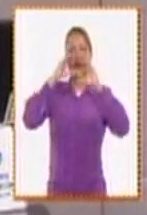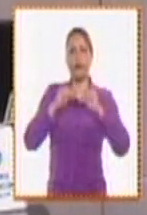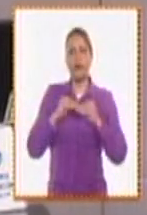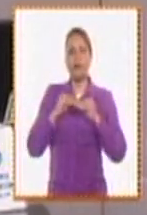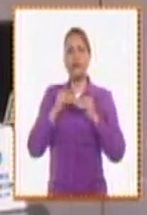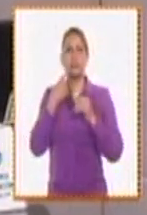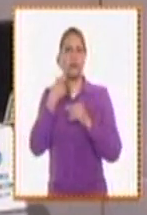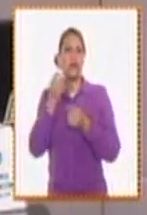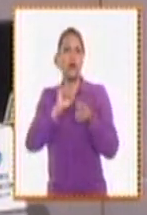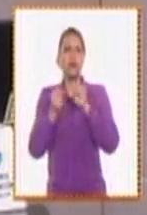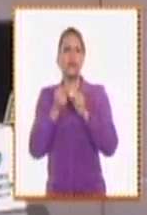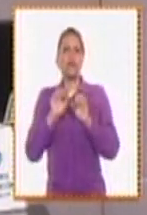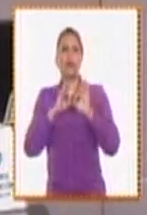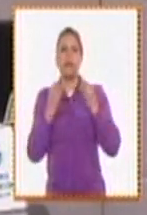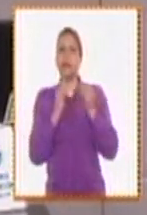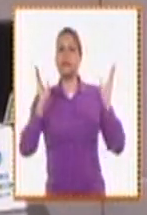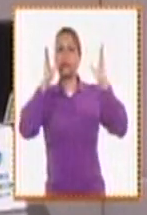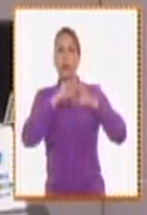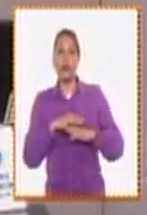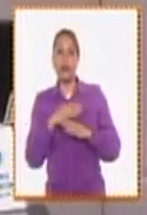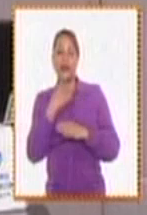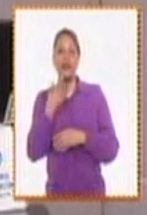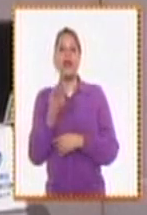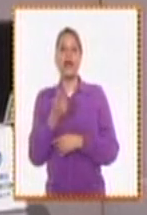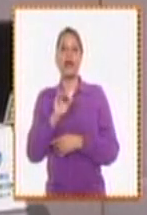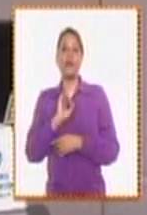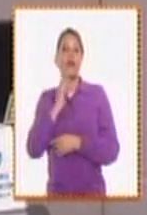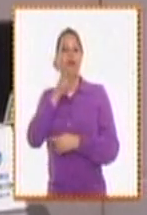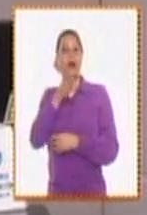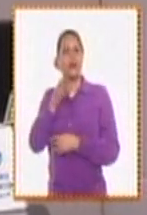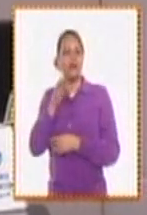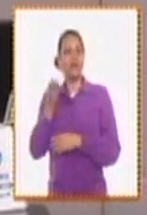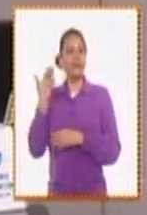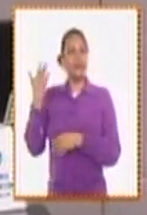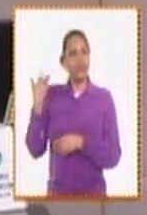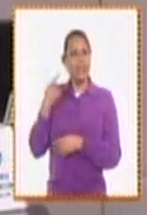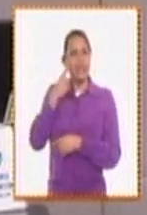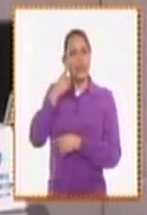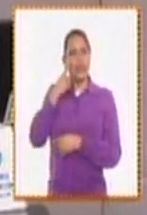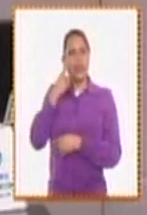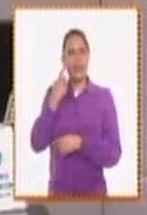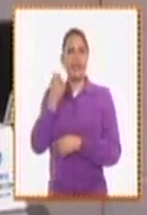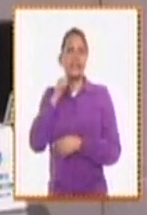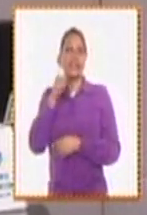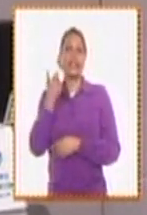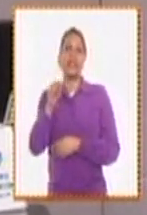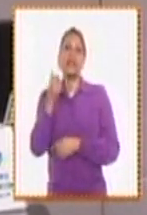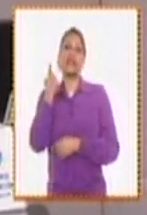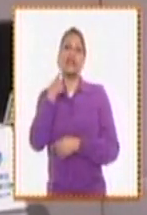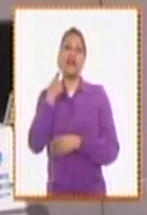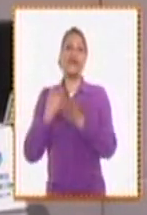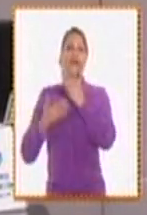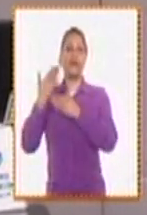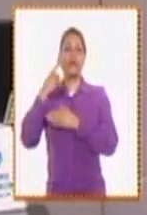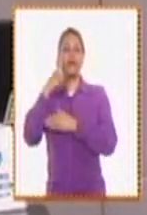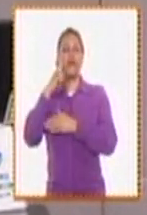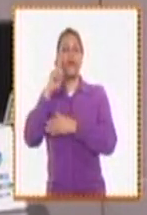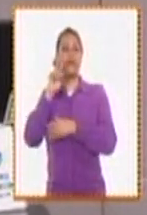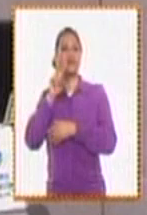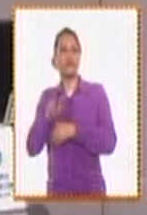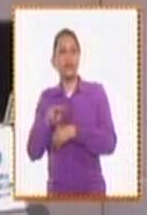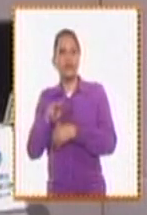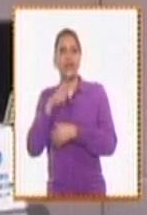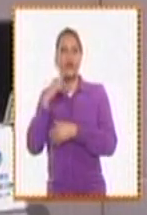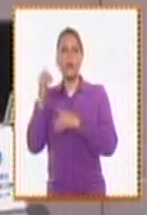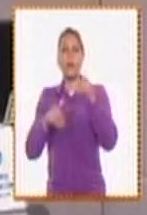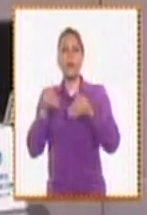el control familiar y generalmente cuando vayamos a las tendencias que hemos podido evaluar en los últimos 10 años nos vamos a dar cuenta que donde más participan en hechos los